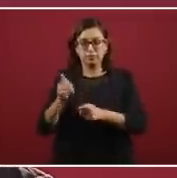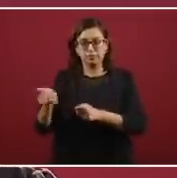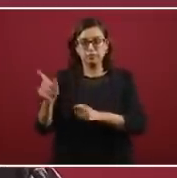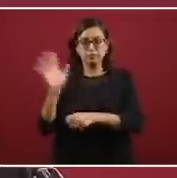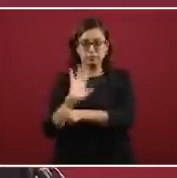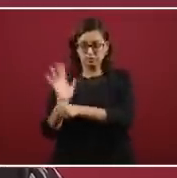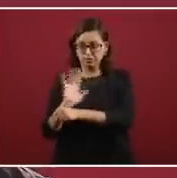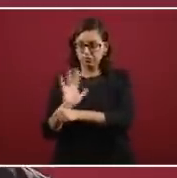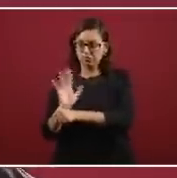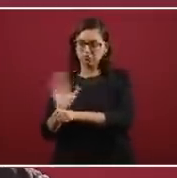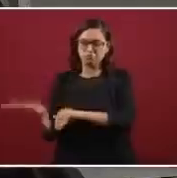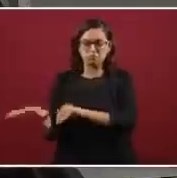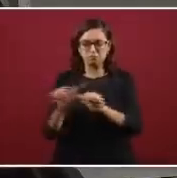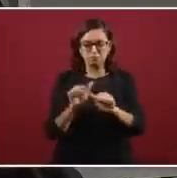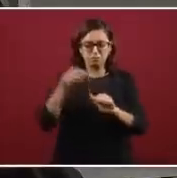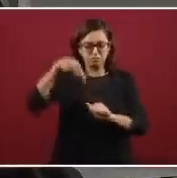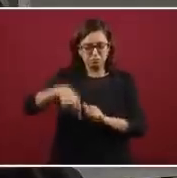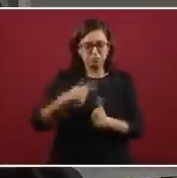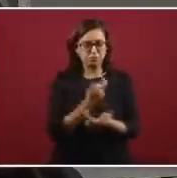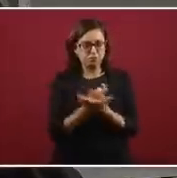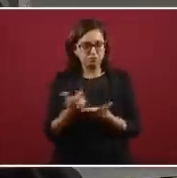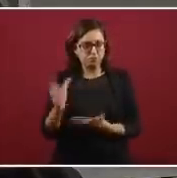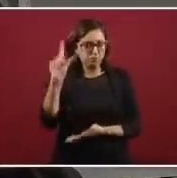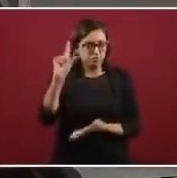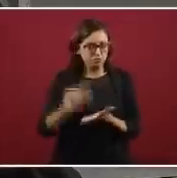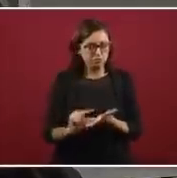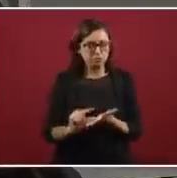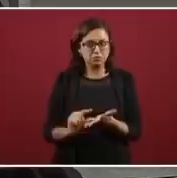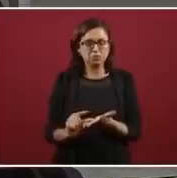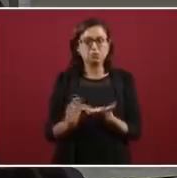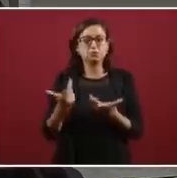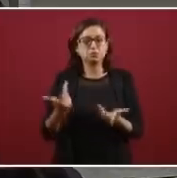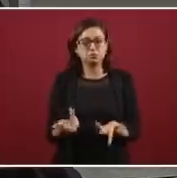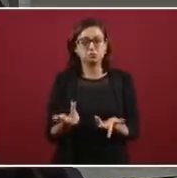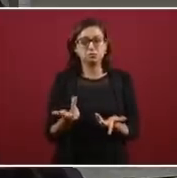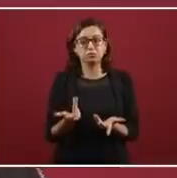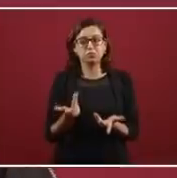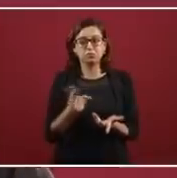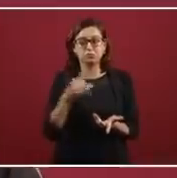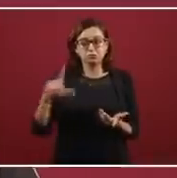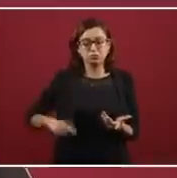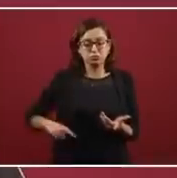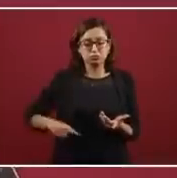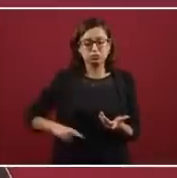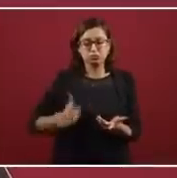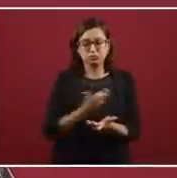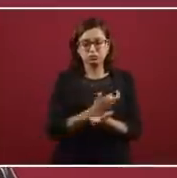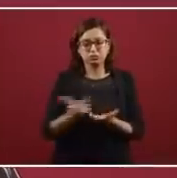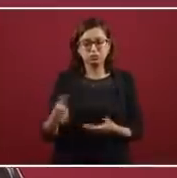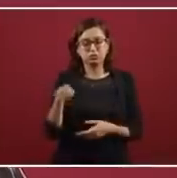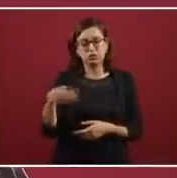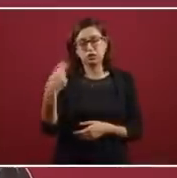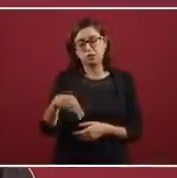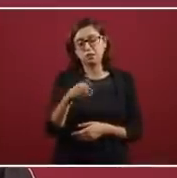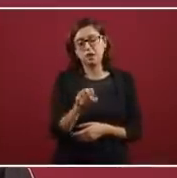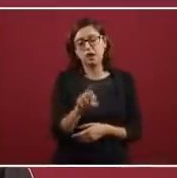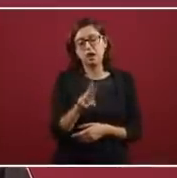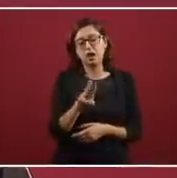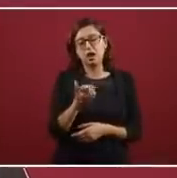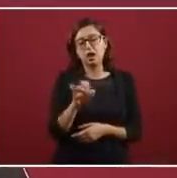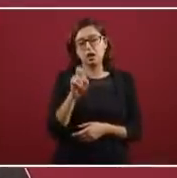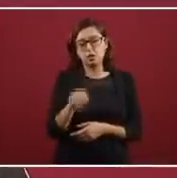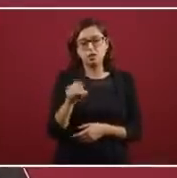del cine para tener un salario muy bajo… que en la estructura del gobierno se tiene, que es Erwin Neumayer. Él